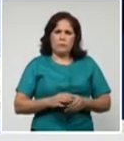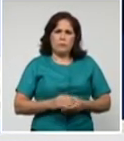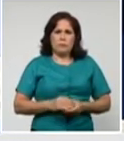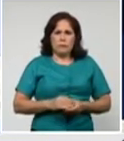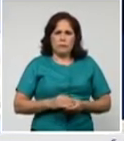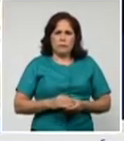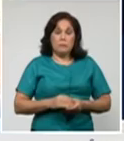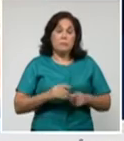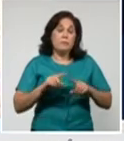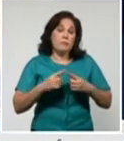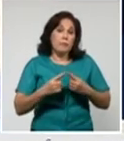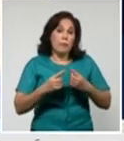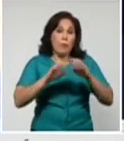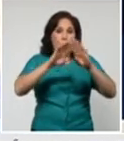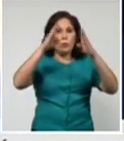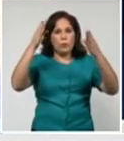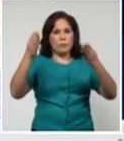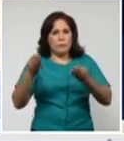Finalmente, el mundo